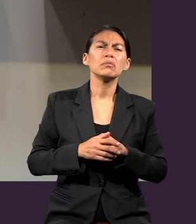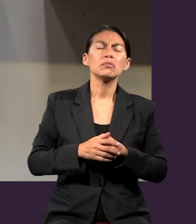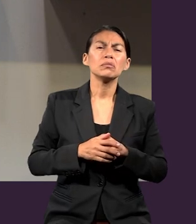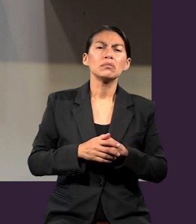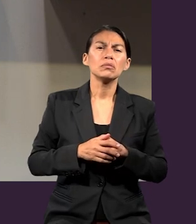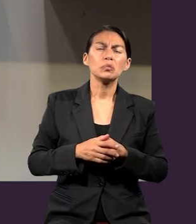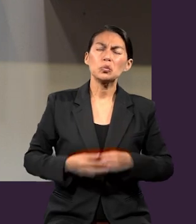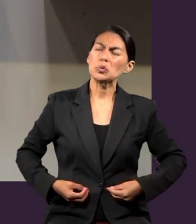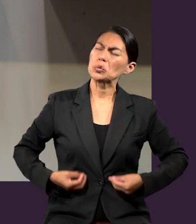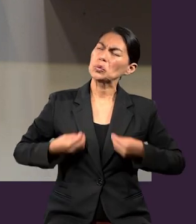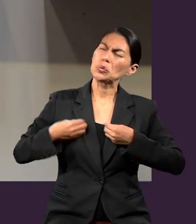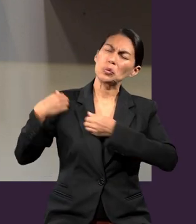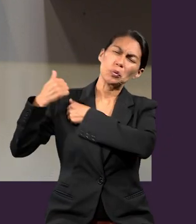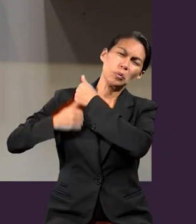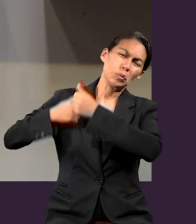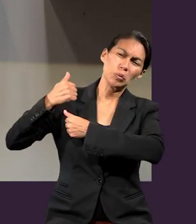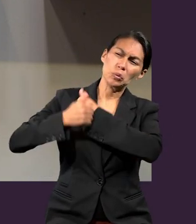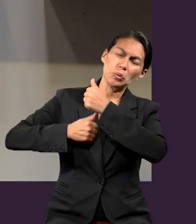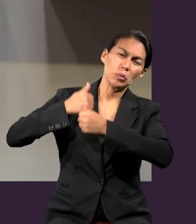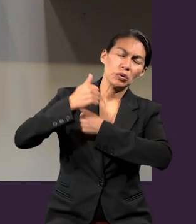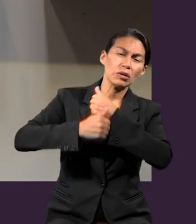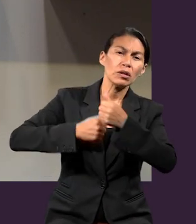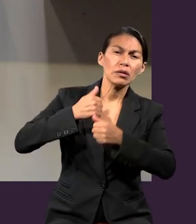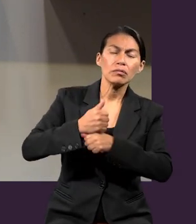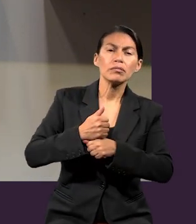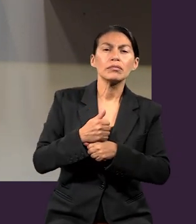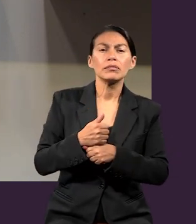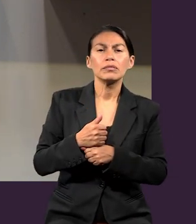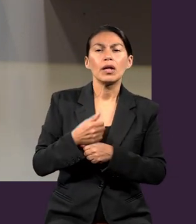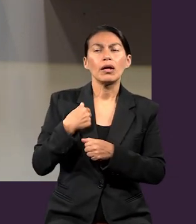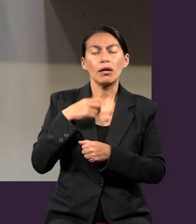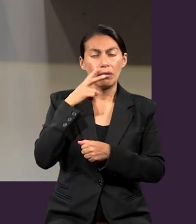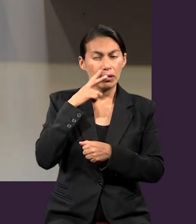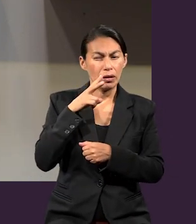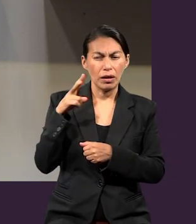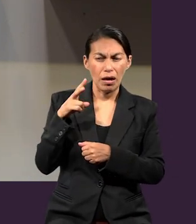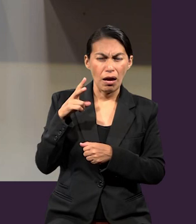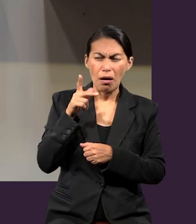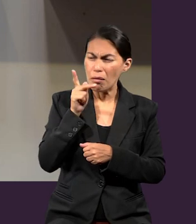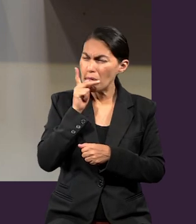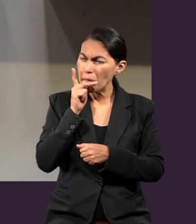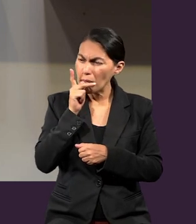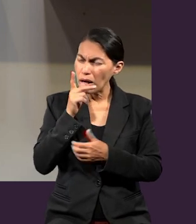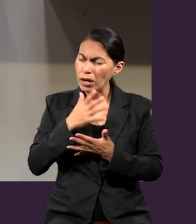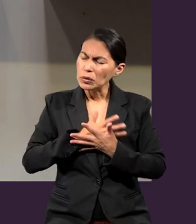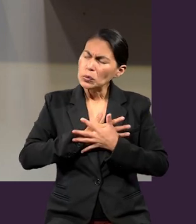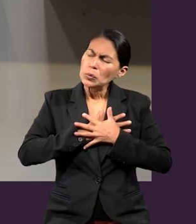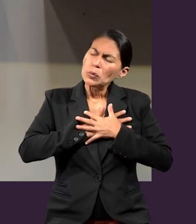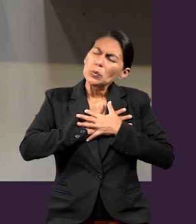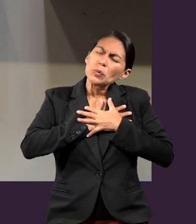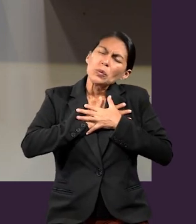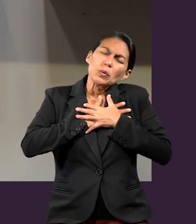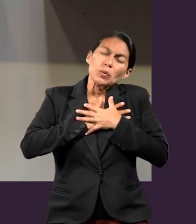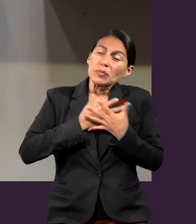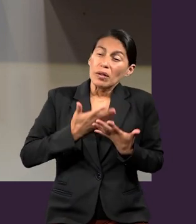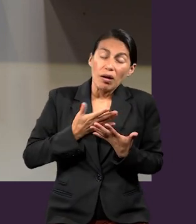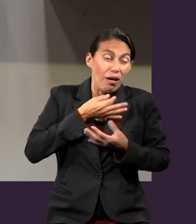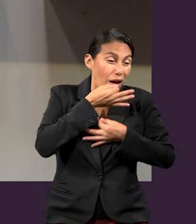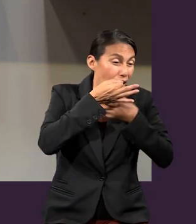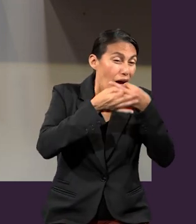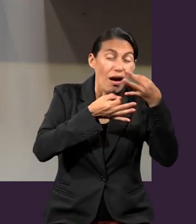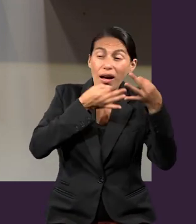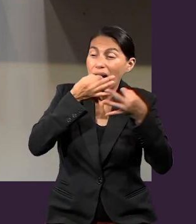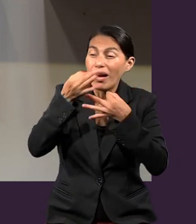toda su vida. Y yo veía cómo con gran pasión él compartía el evangelio.